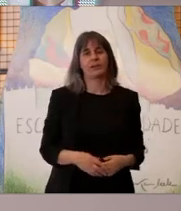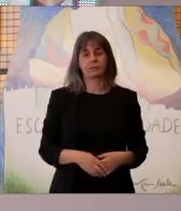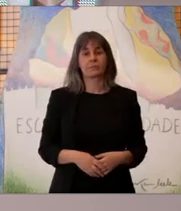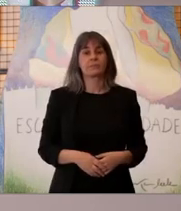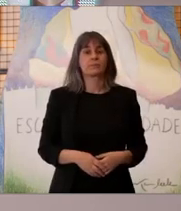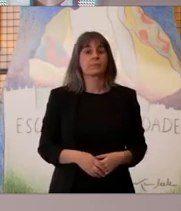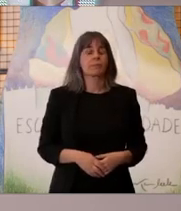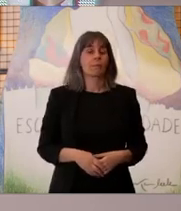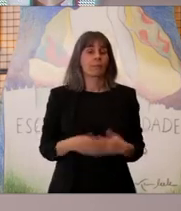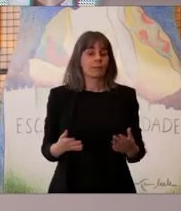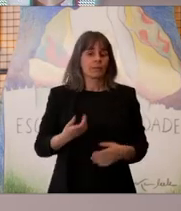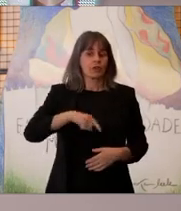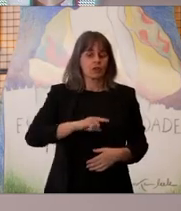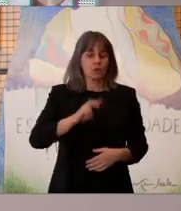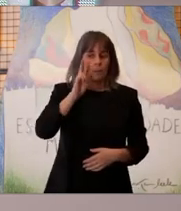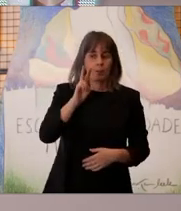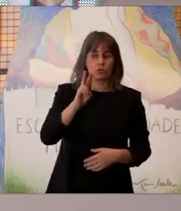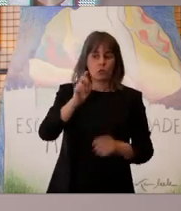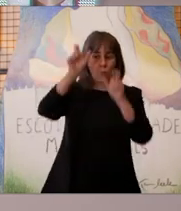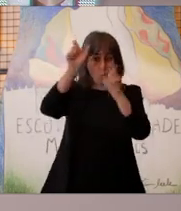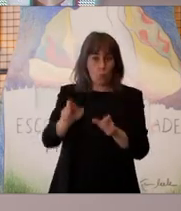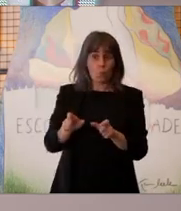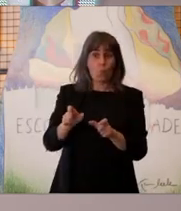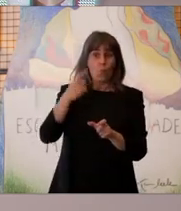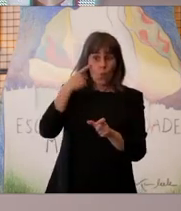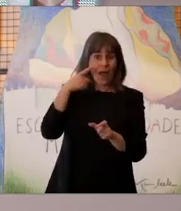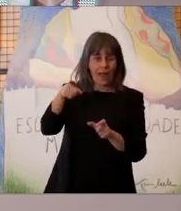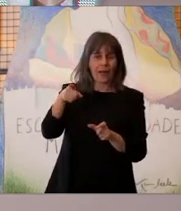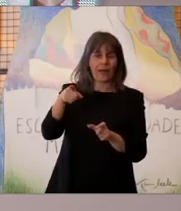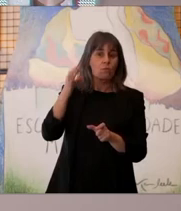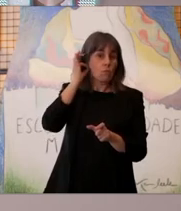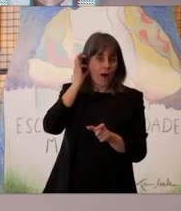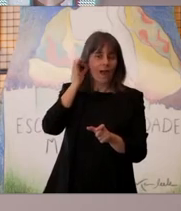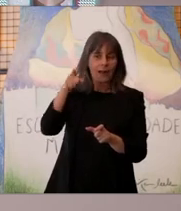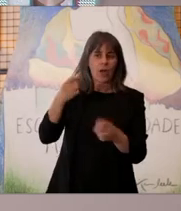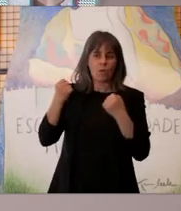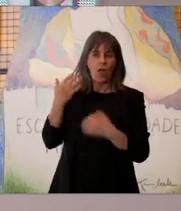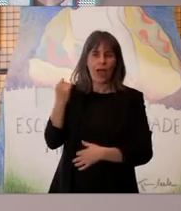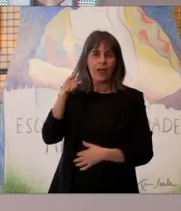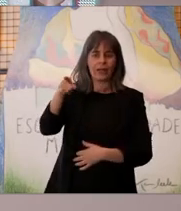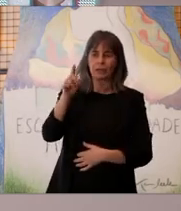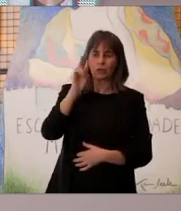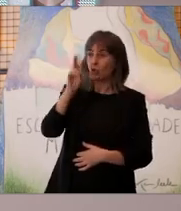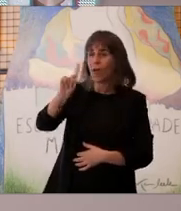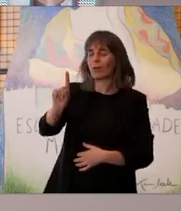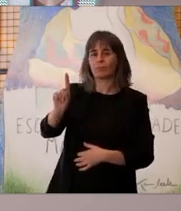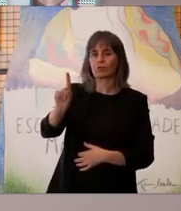hemos Cómo hemos aprendido a mirar a las mujeres que ejercen el poder pues evidentemente no viéndolas viendo a un hombre